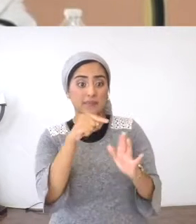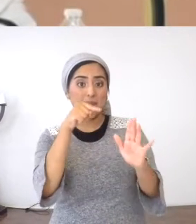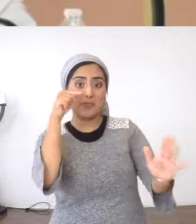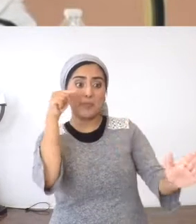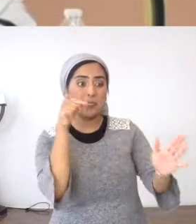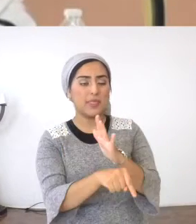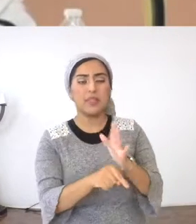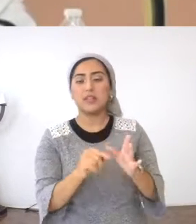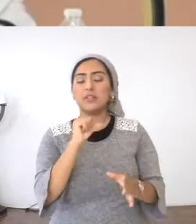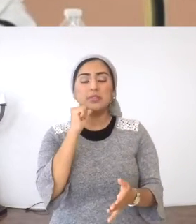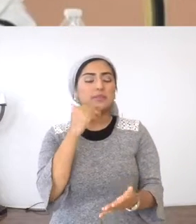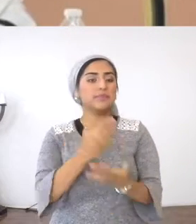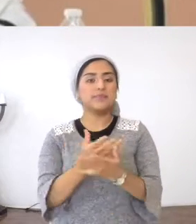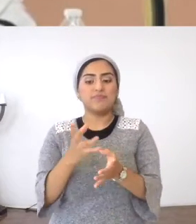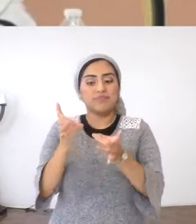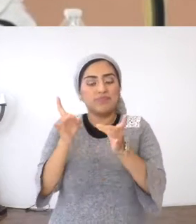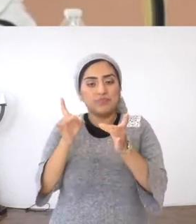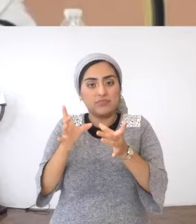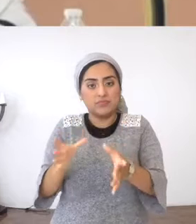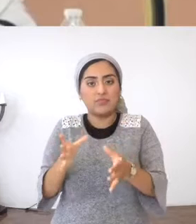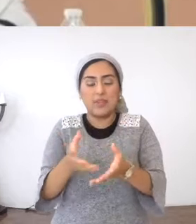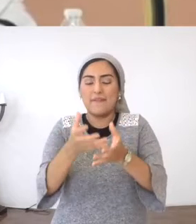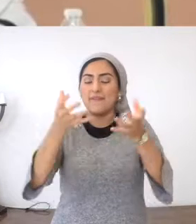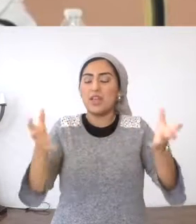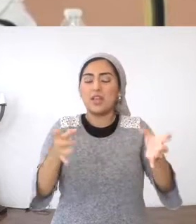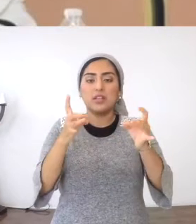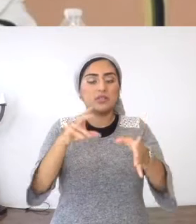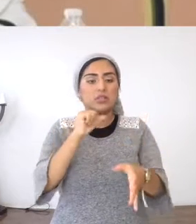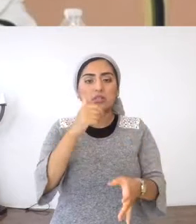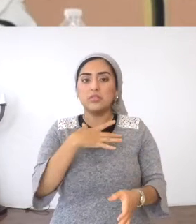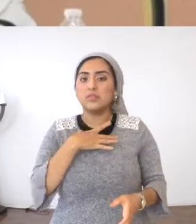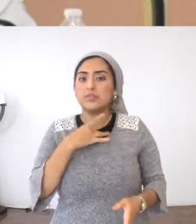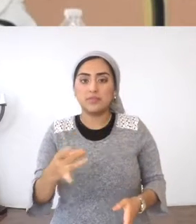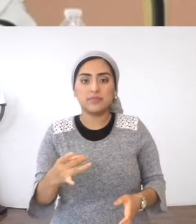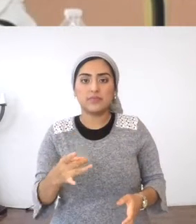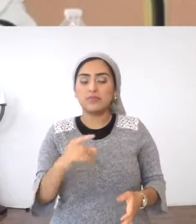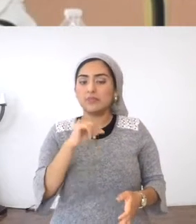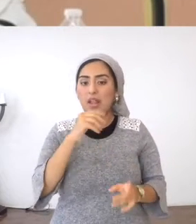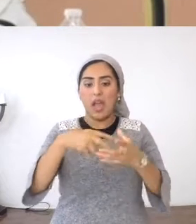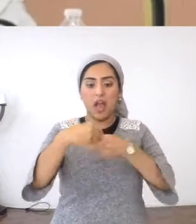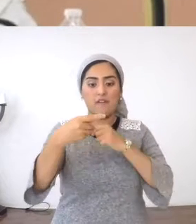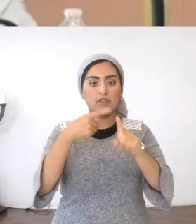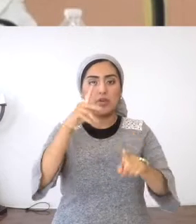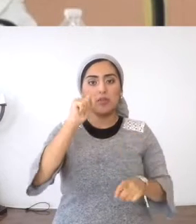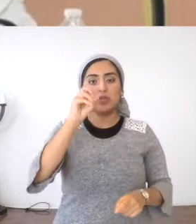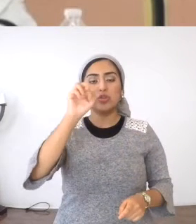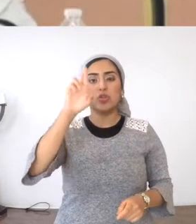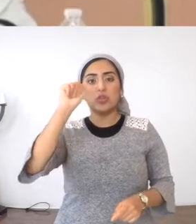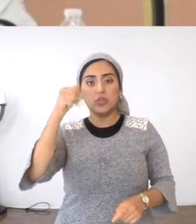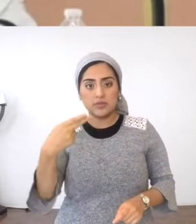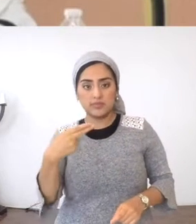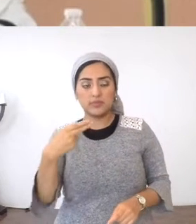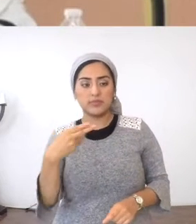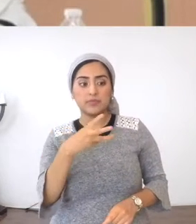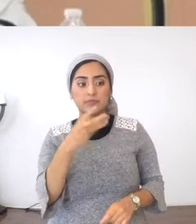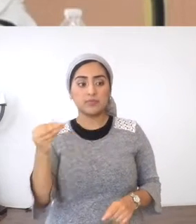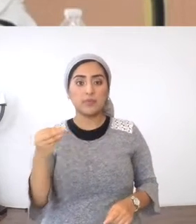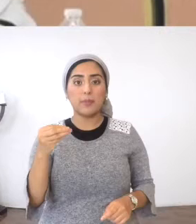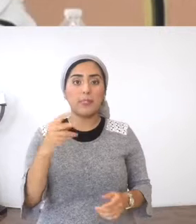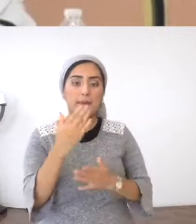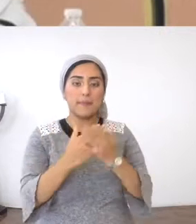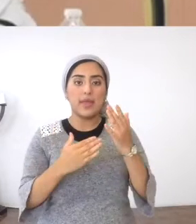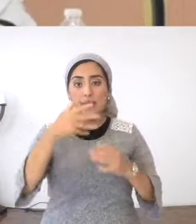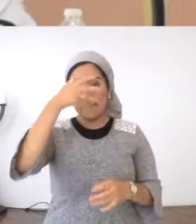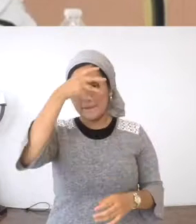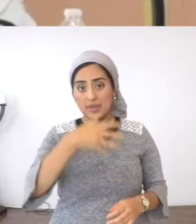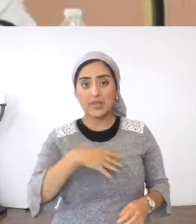sacrificio Es abominable De los abominables Es totalmente Fuera de la Torah Es